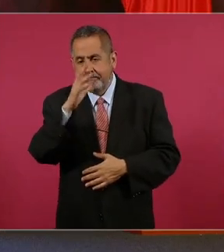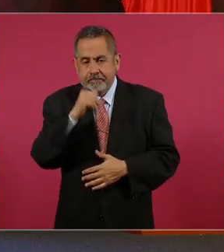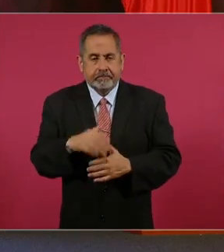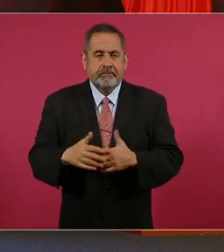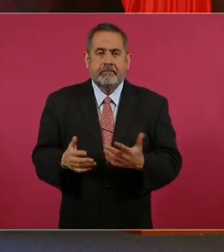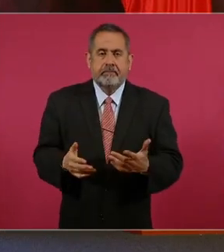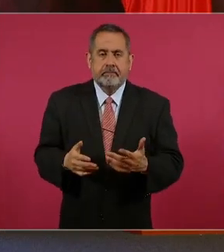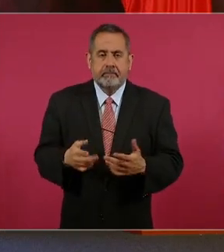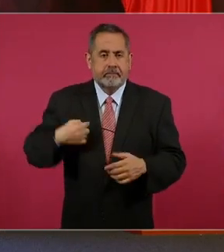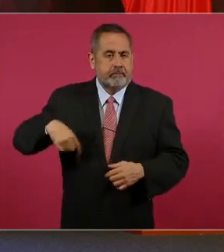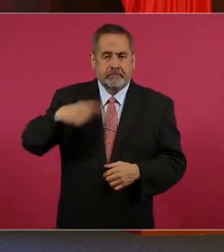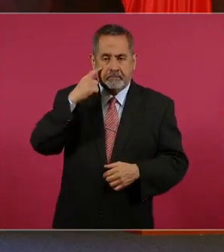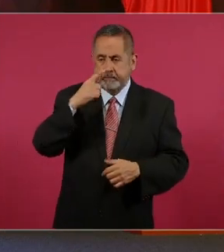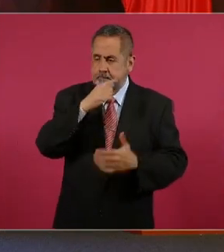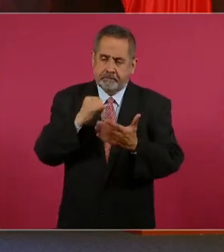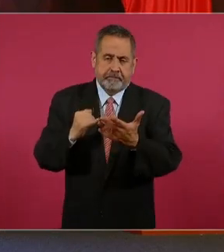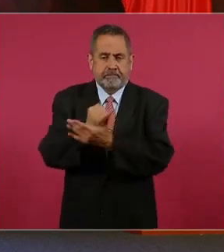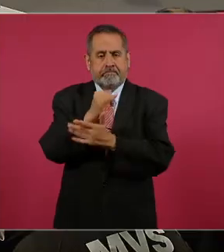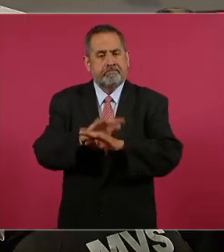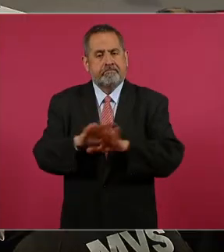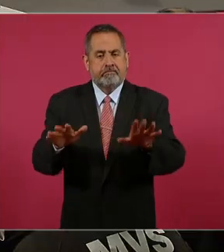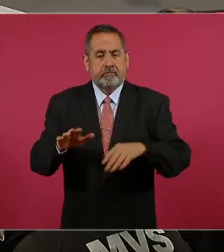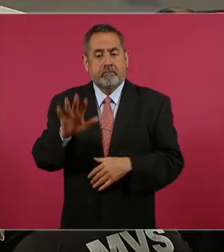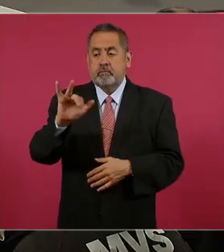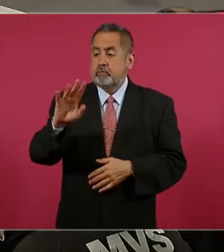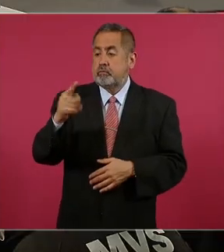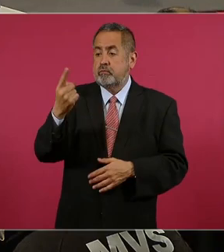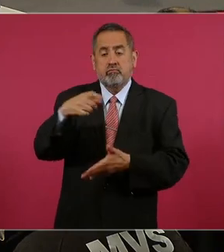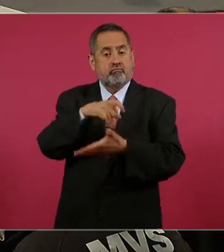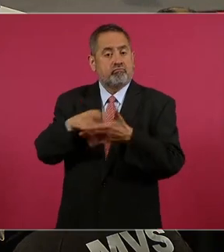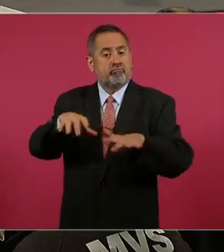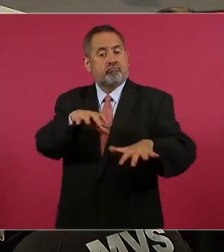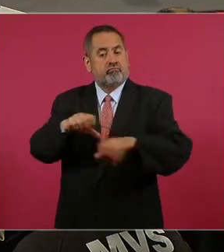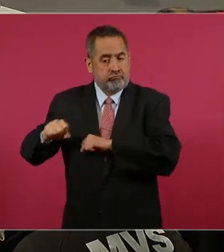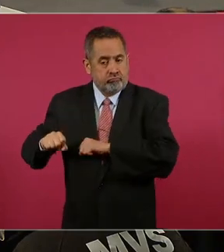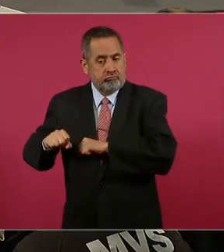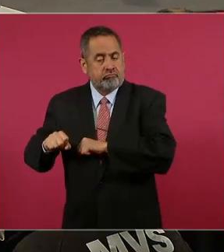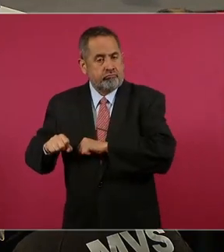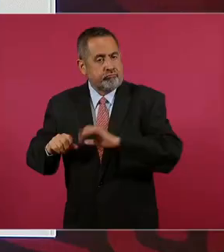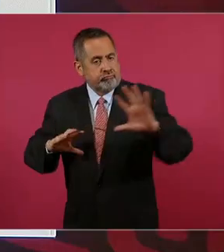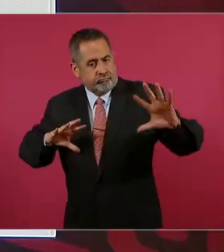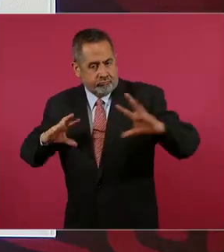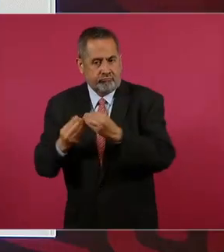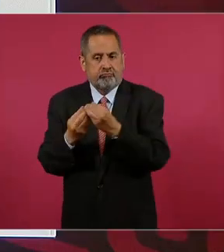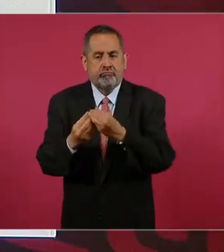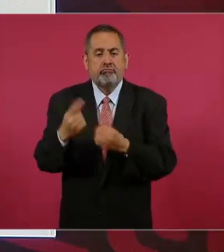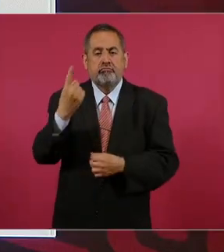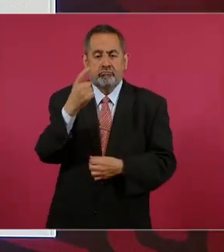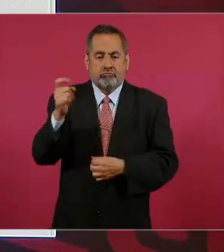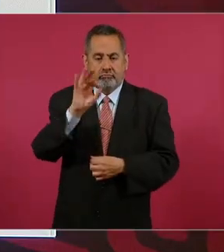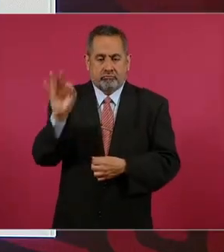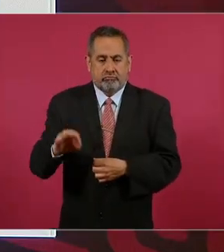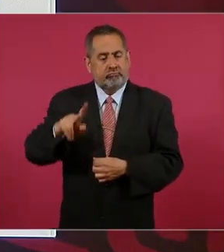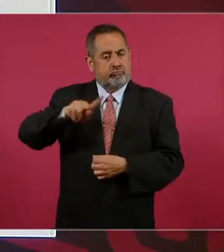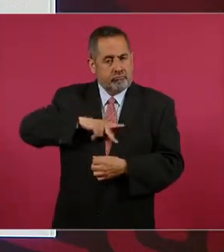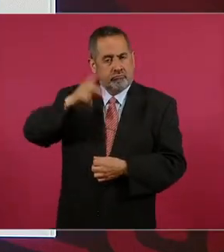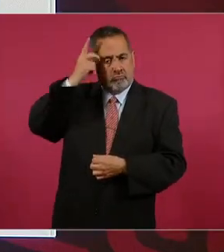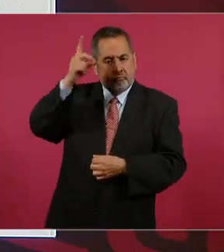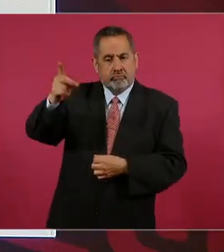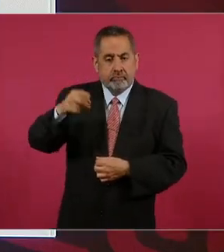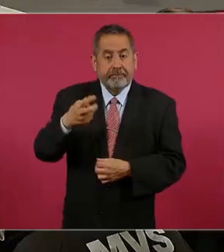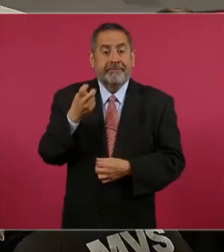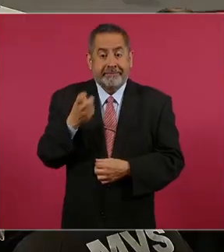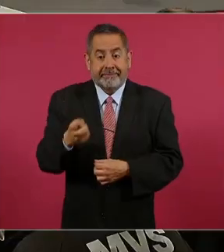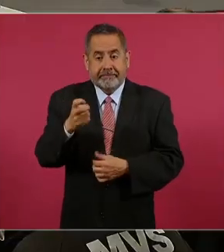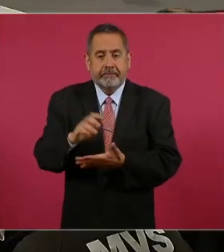Entonces, decidimos comprar el 51 por ciento para quedarnos con el 100 por ciento y aquí ya